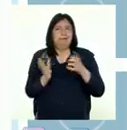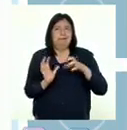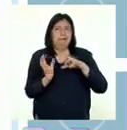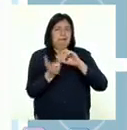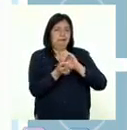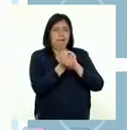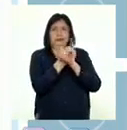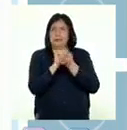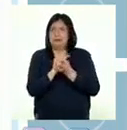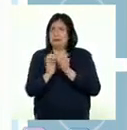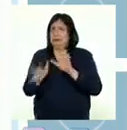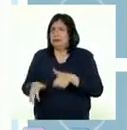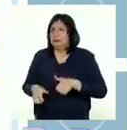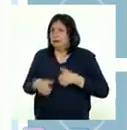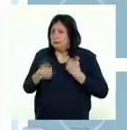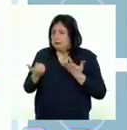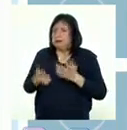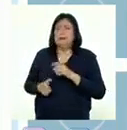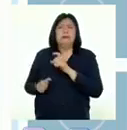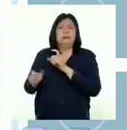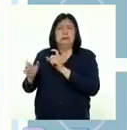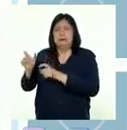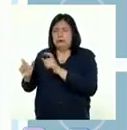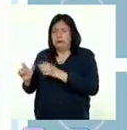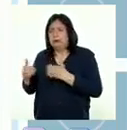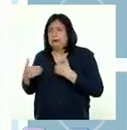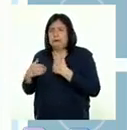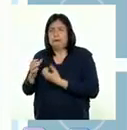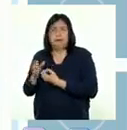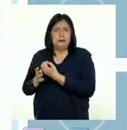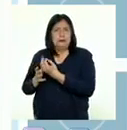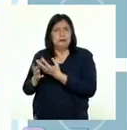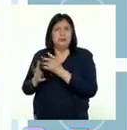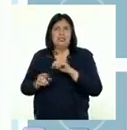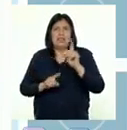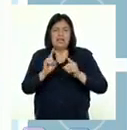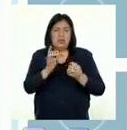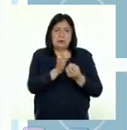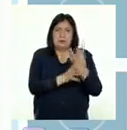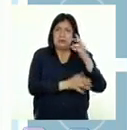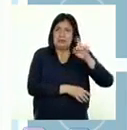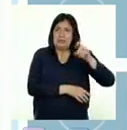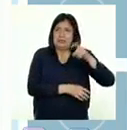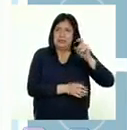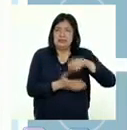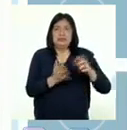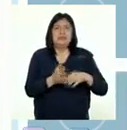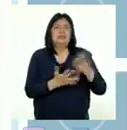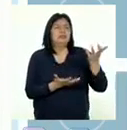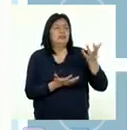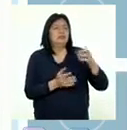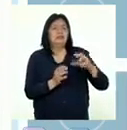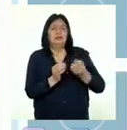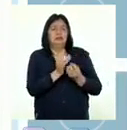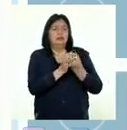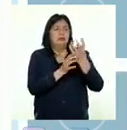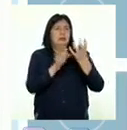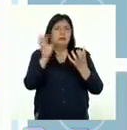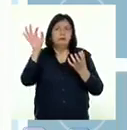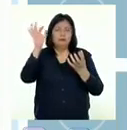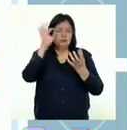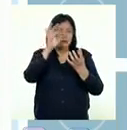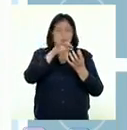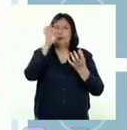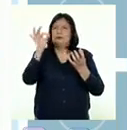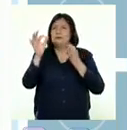a su vez implica cambios en la vida de los seres vivos. En algunas plantas que necesitan polinizadores se ha alterado sus fechas de